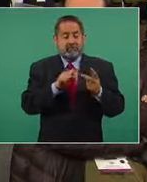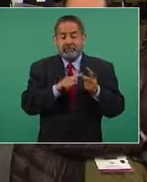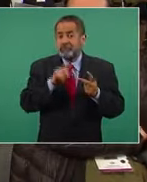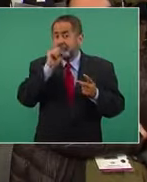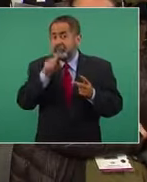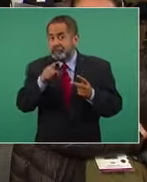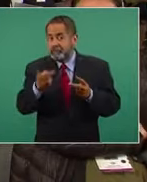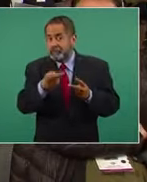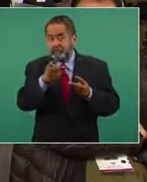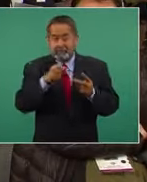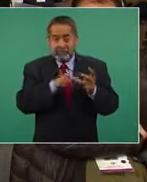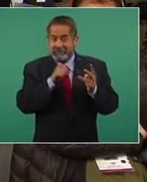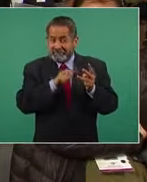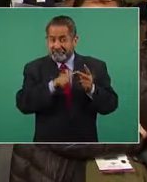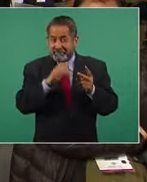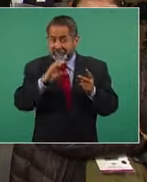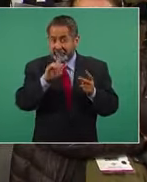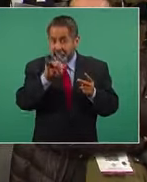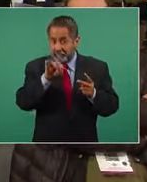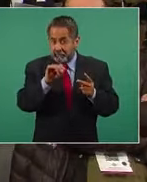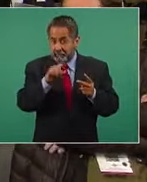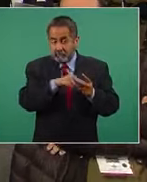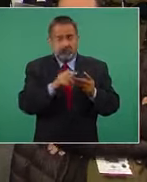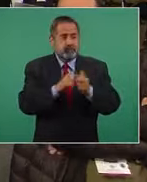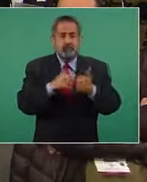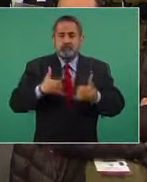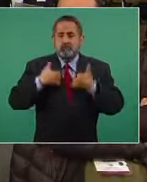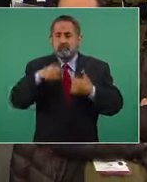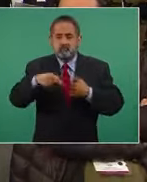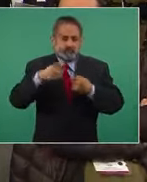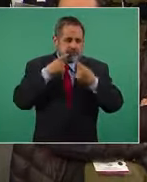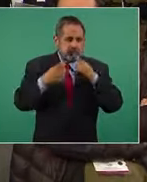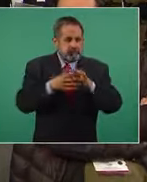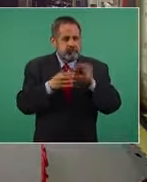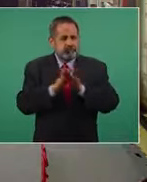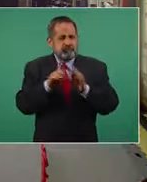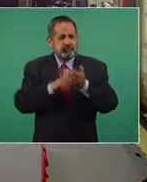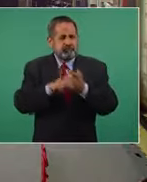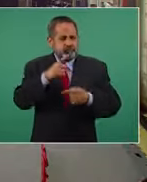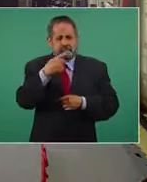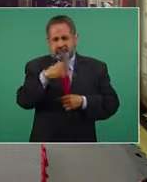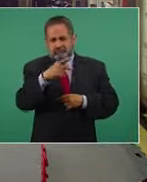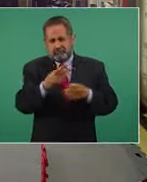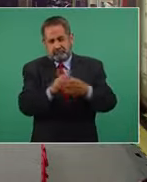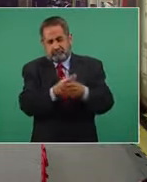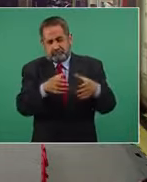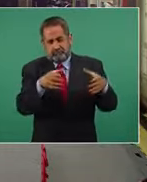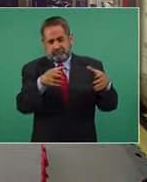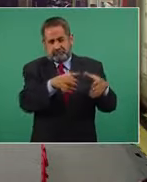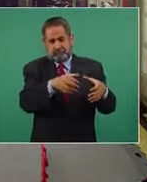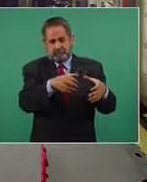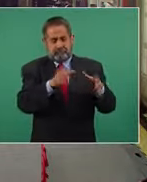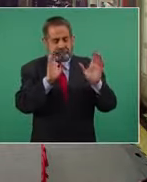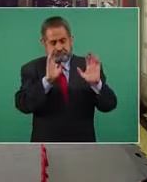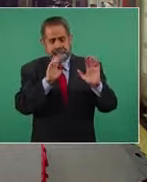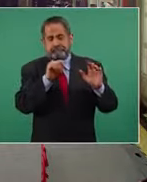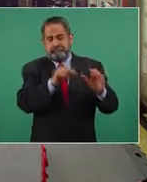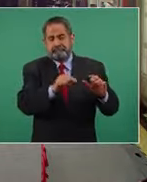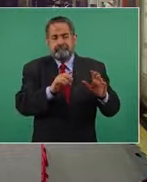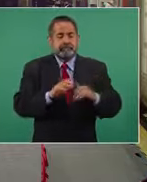de preguntas y respuestas de un evento con jóvenes que tuvo, jóvenes de su alianza o su